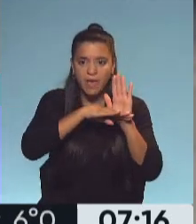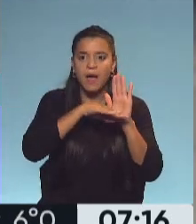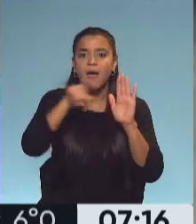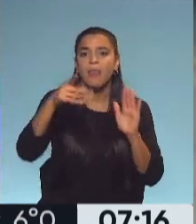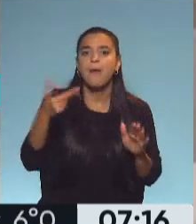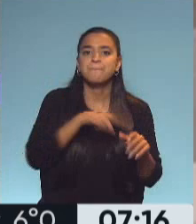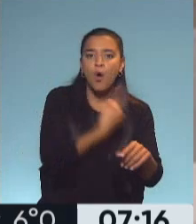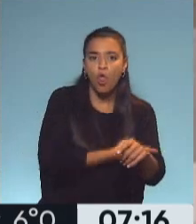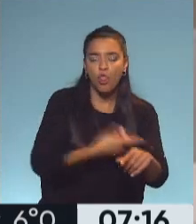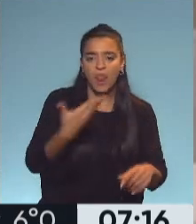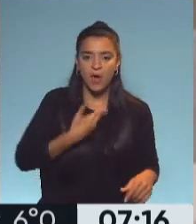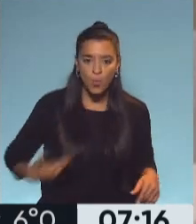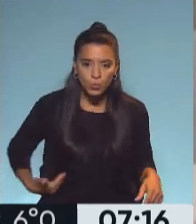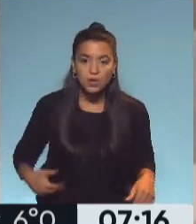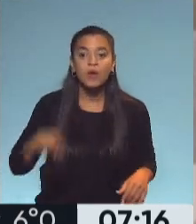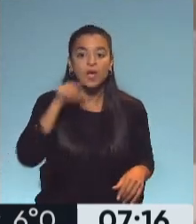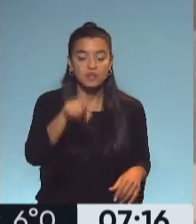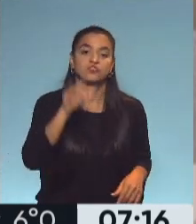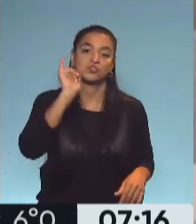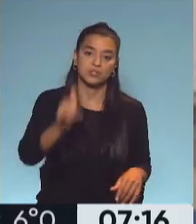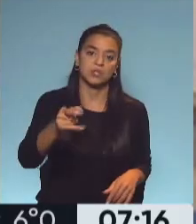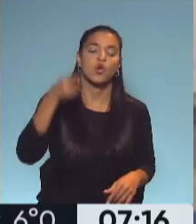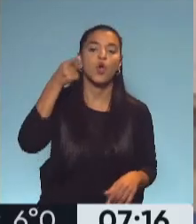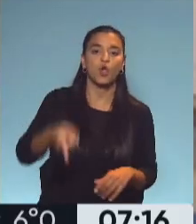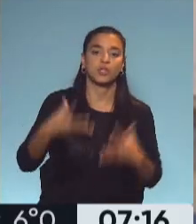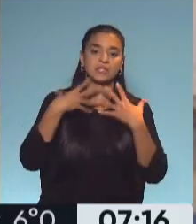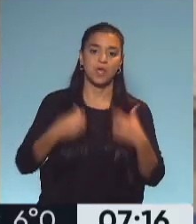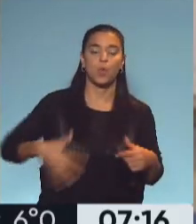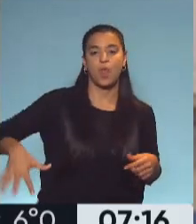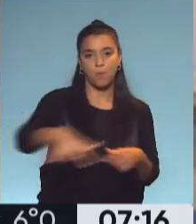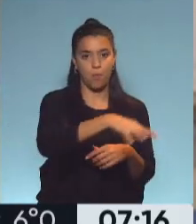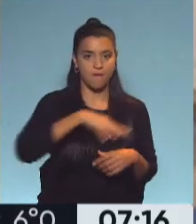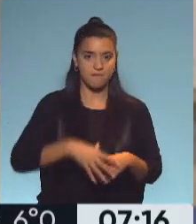por el Poder Ejecutivo, es un atentado contra la salud de nuestro pueblo.